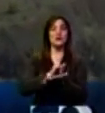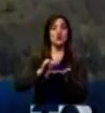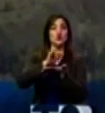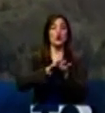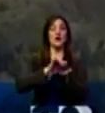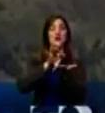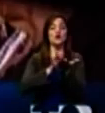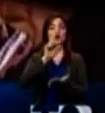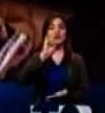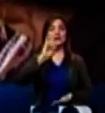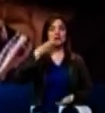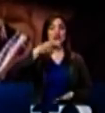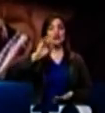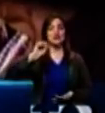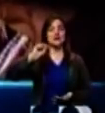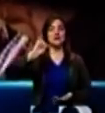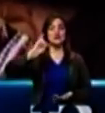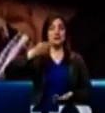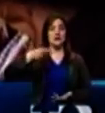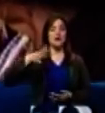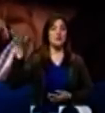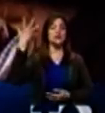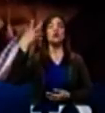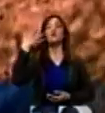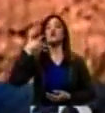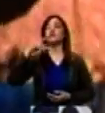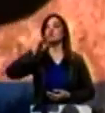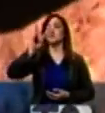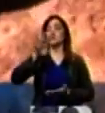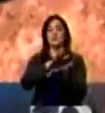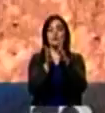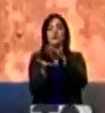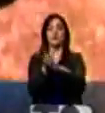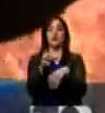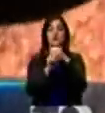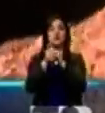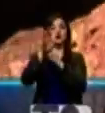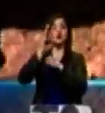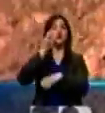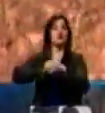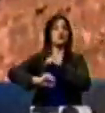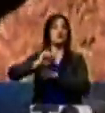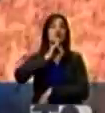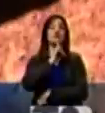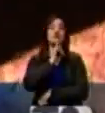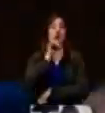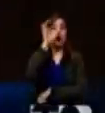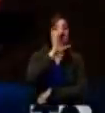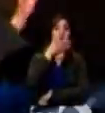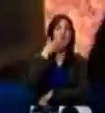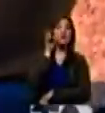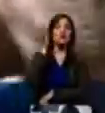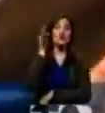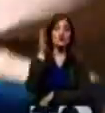Azuay. Tony, como lo conocen sus familiares, viajó el pasado 26 de noviembre de 2016 a los Estados Unidos en busca de un